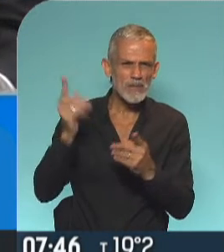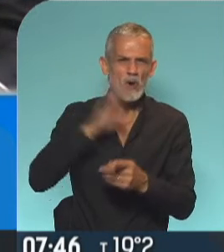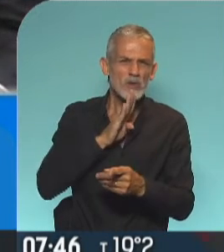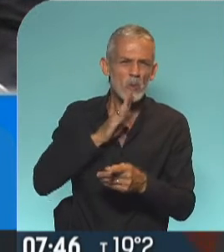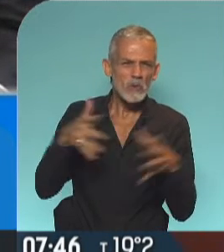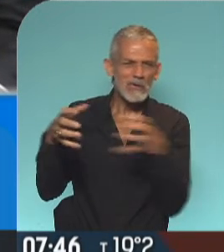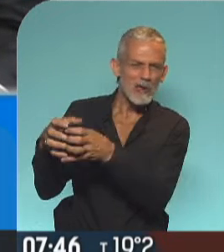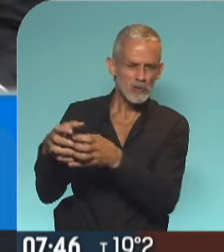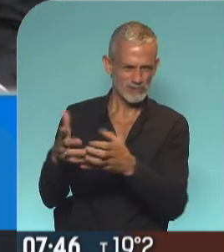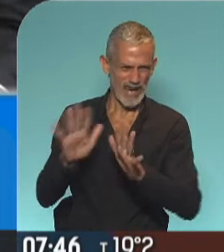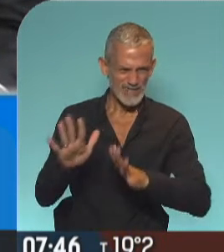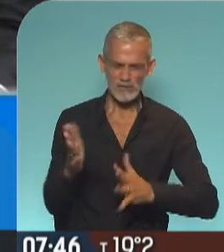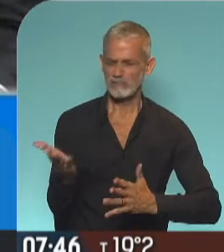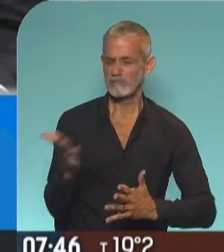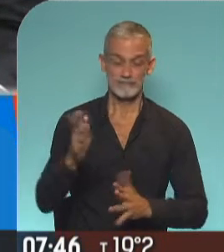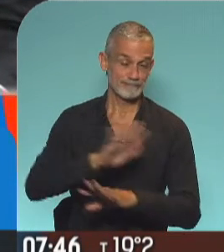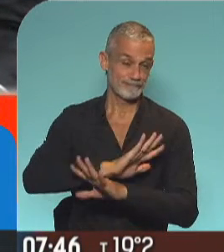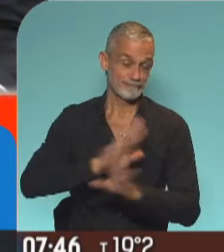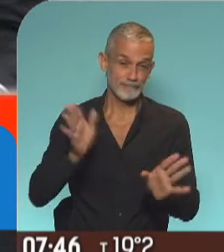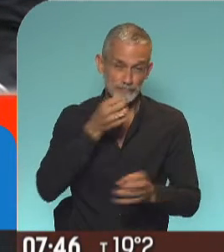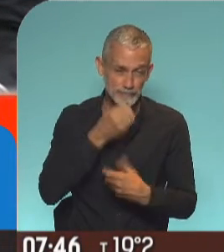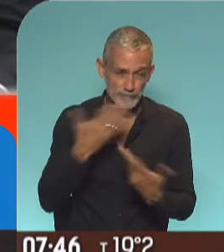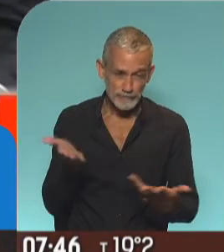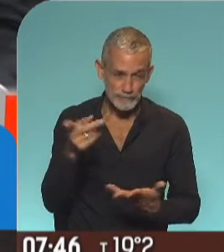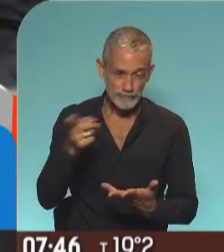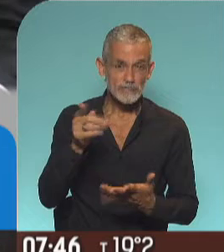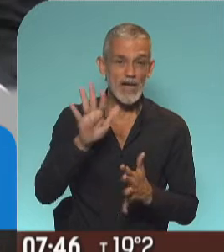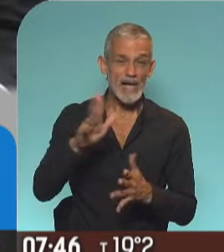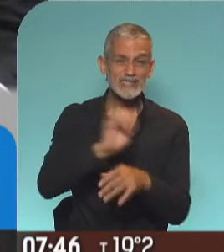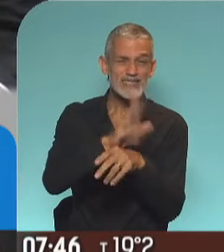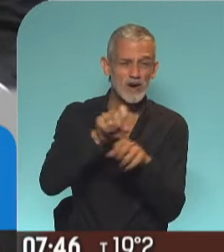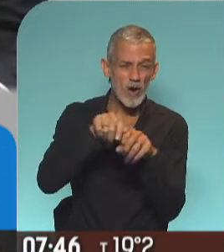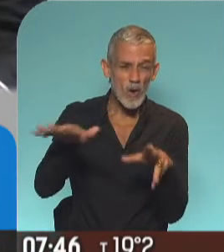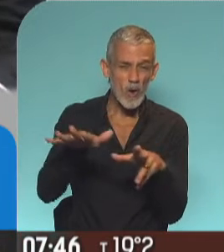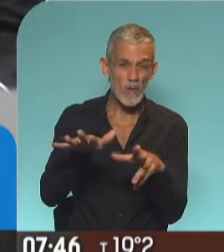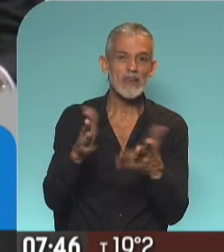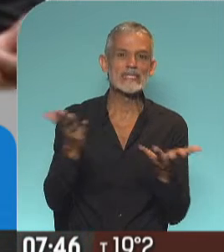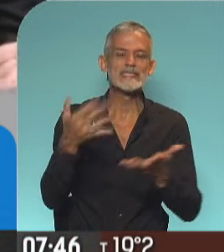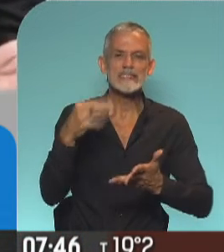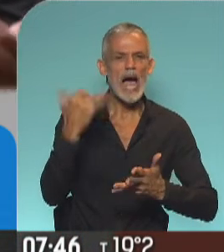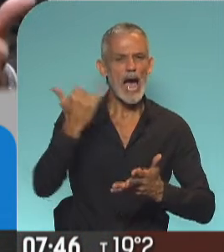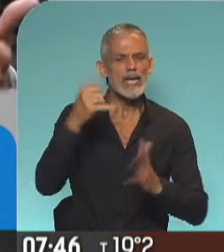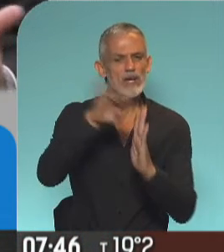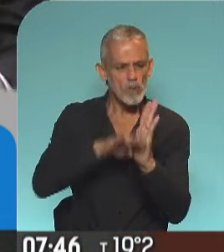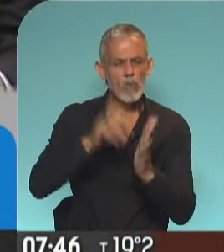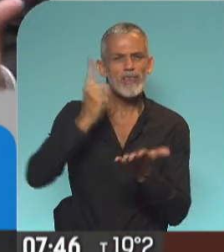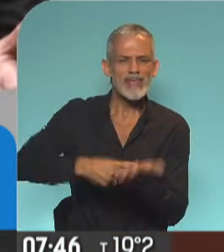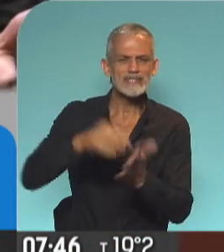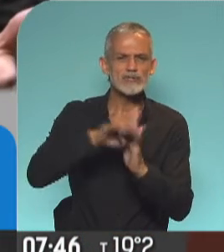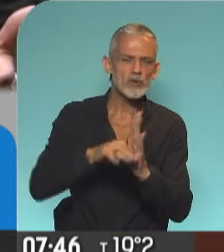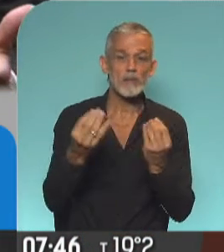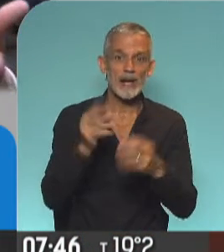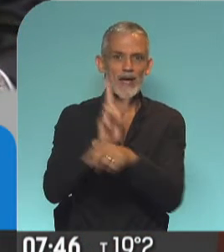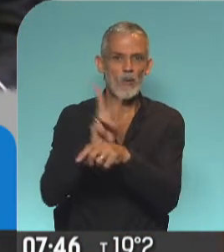Varsovia. La verdad que es una locura pensar esto en un marco de COVID, donde se toman medidas para preservar